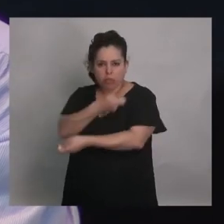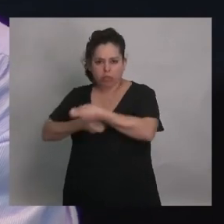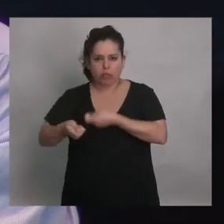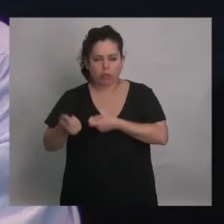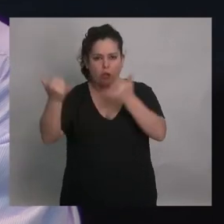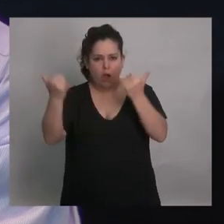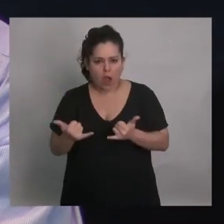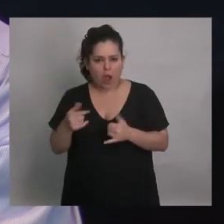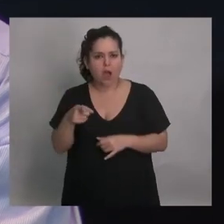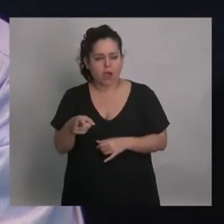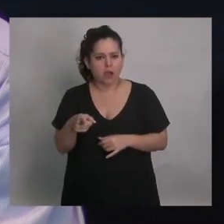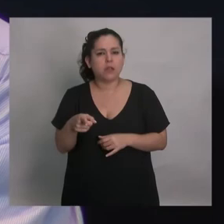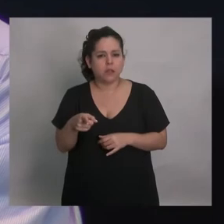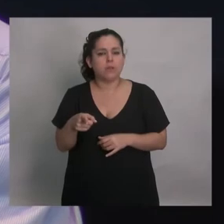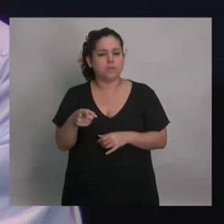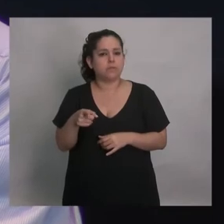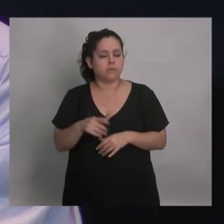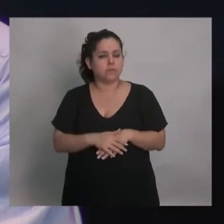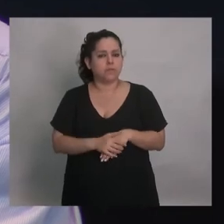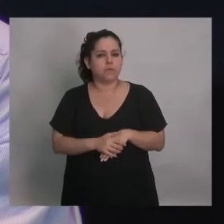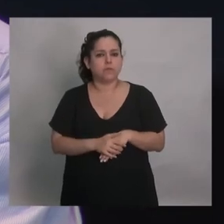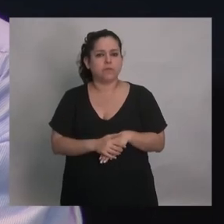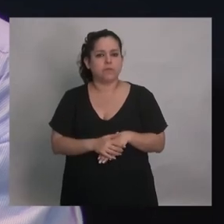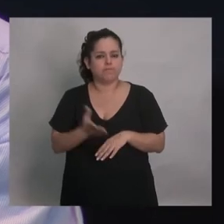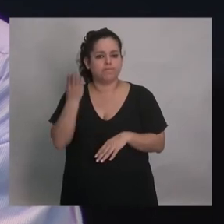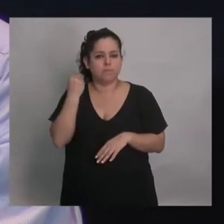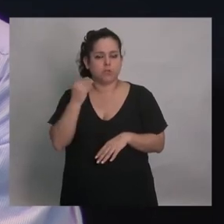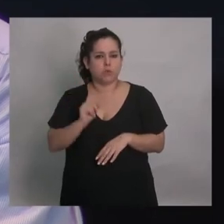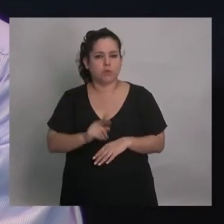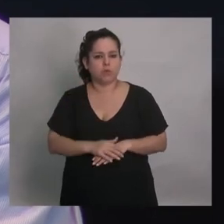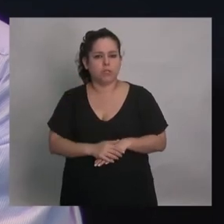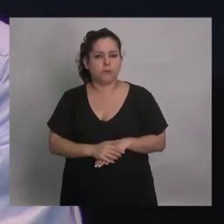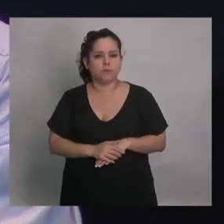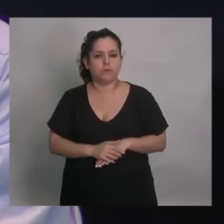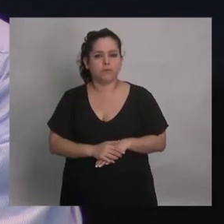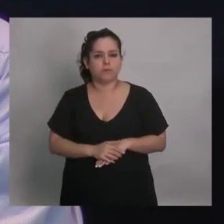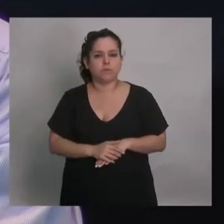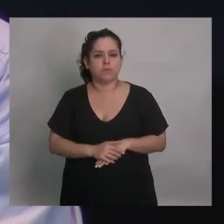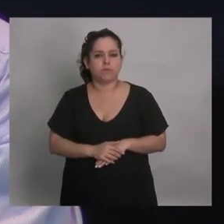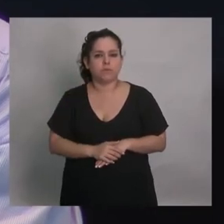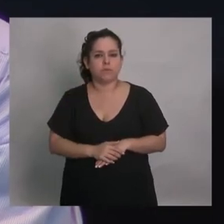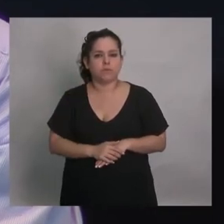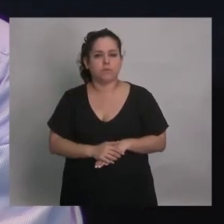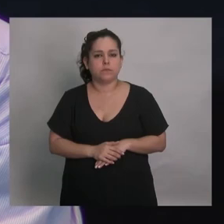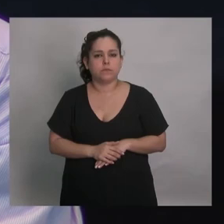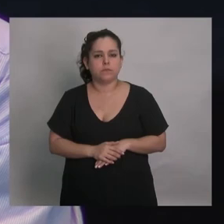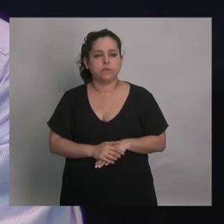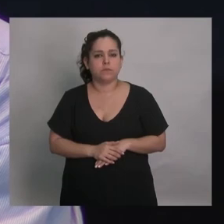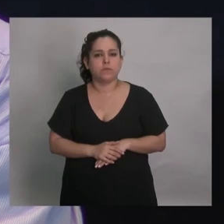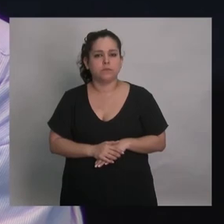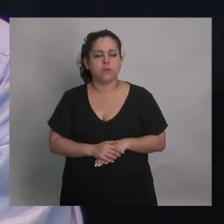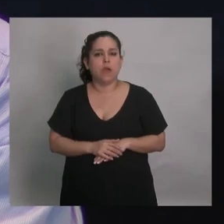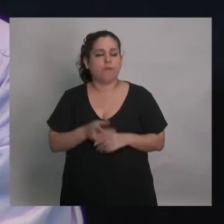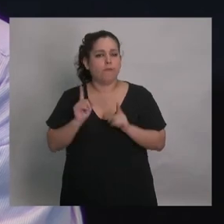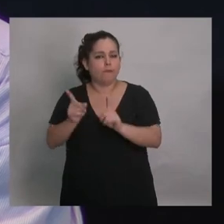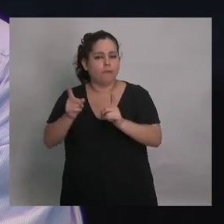y sometimiento de los pueblos pobres vía endeudamiento acompañamiento de una creciente